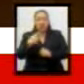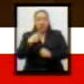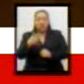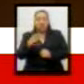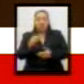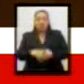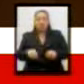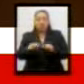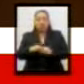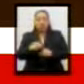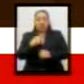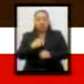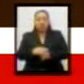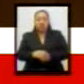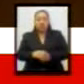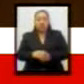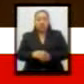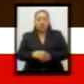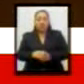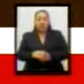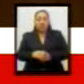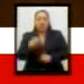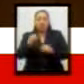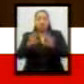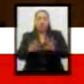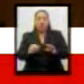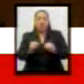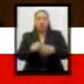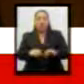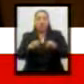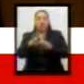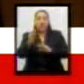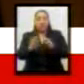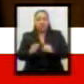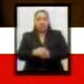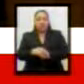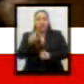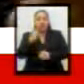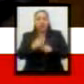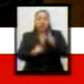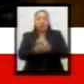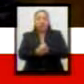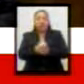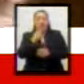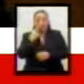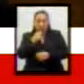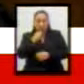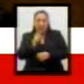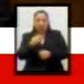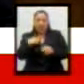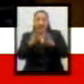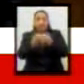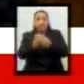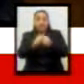sido modificar los textos de las directrices presupuestarias. Para aquellas amigas o amigos que no estén tan familiarizados con